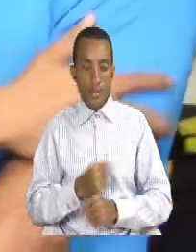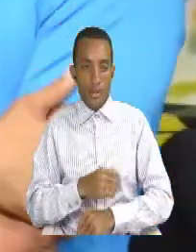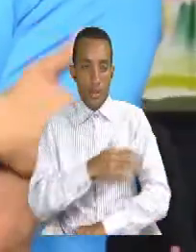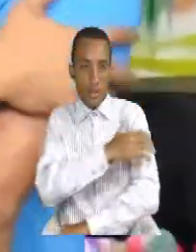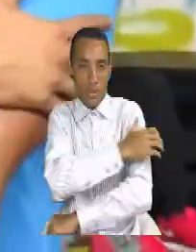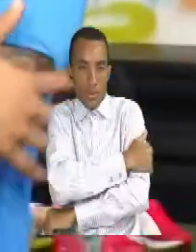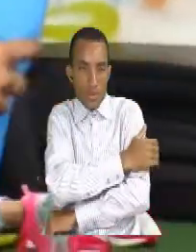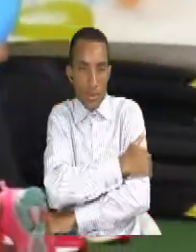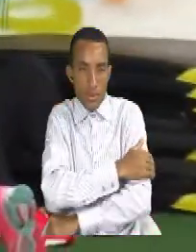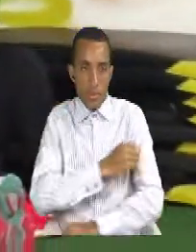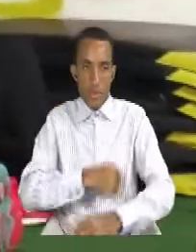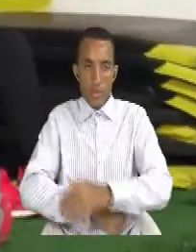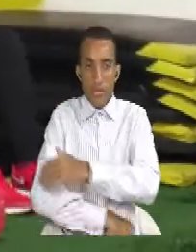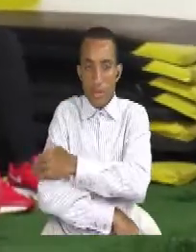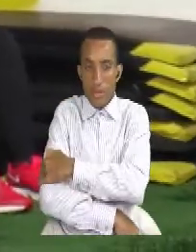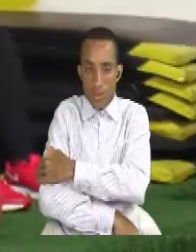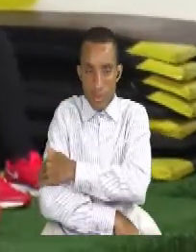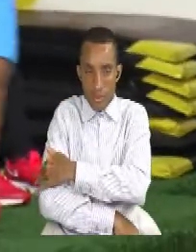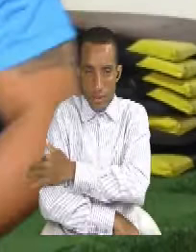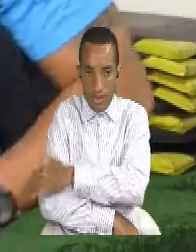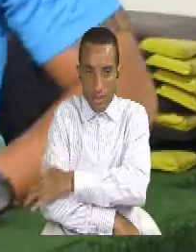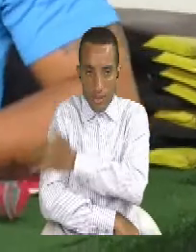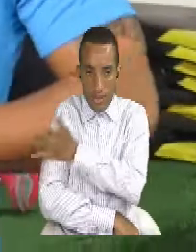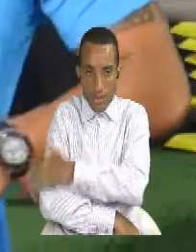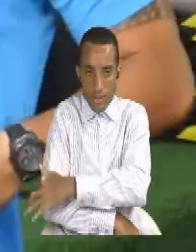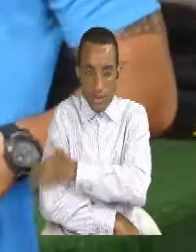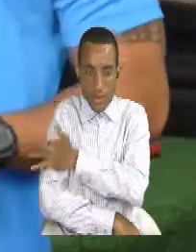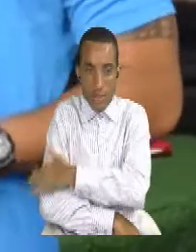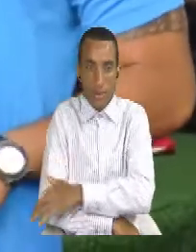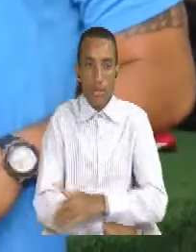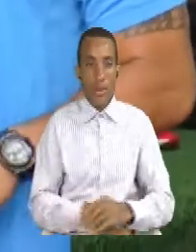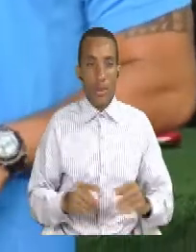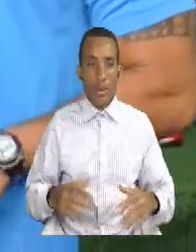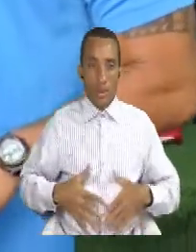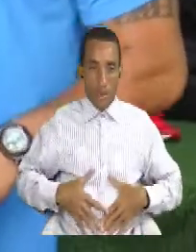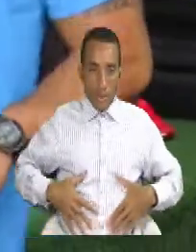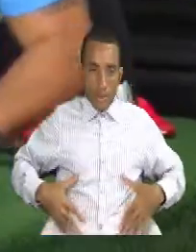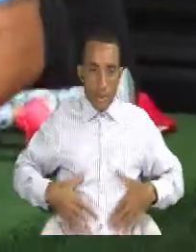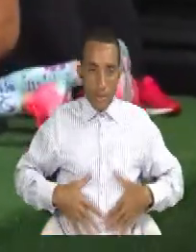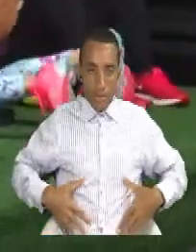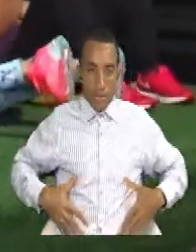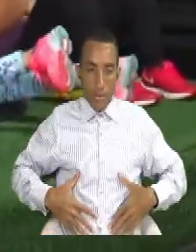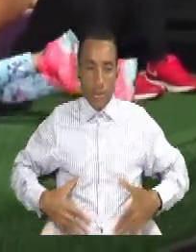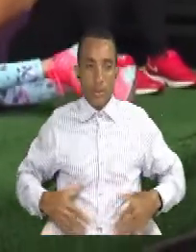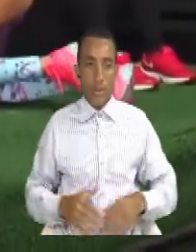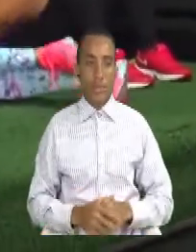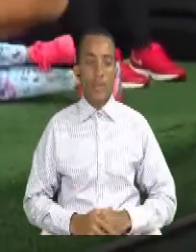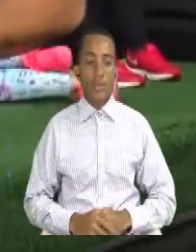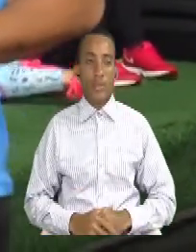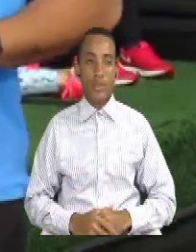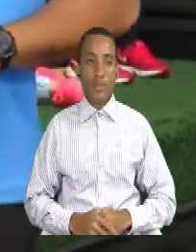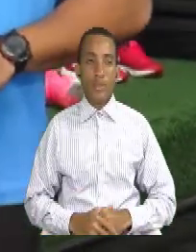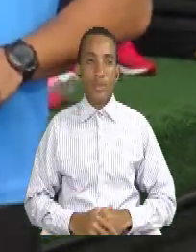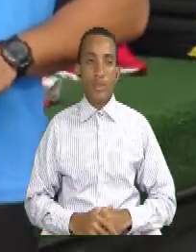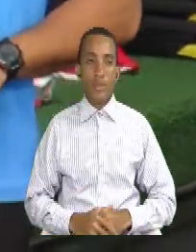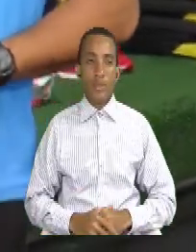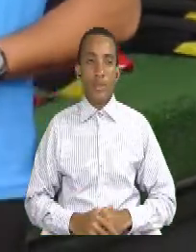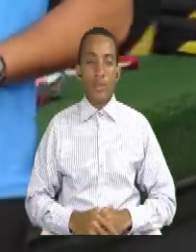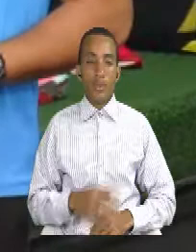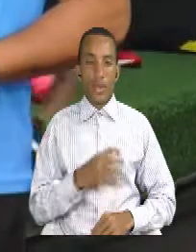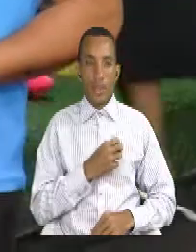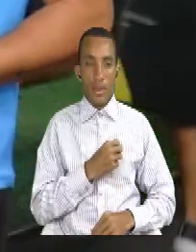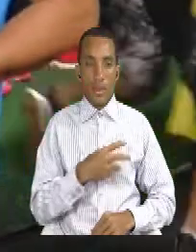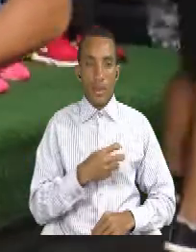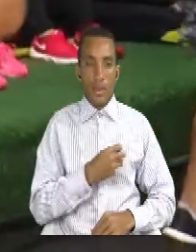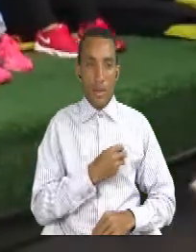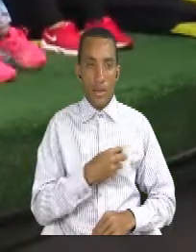ese musculito que es la parte acá del brazo, y lo complementamos un trabajo de abdomen. Ahora le vamos a sumar un trajito de cardio, sí, le vamos a